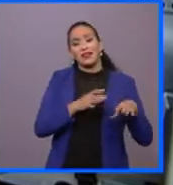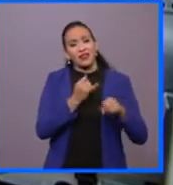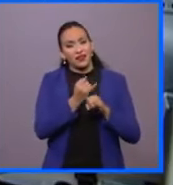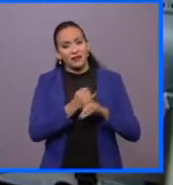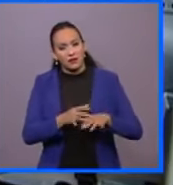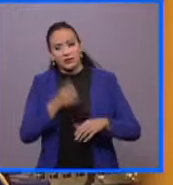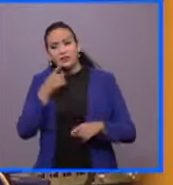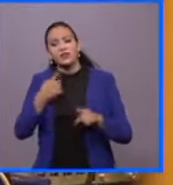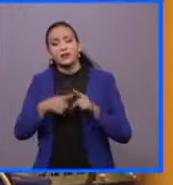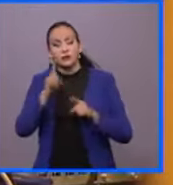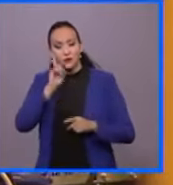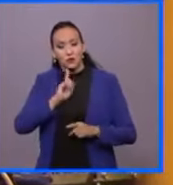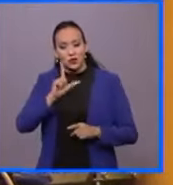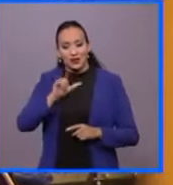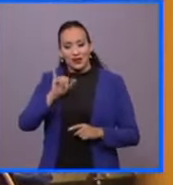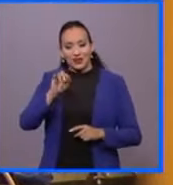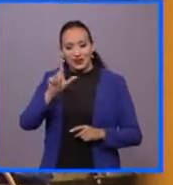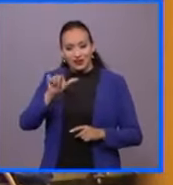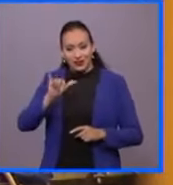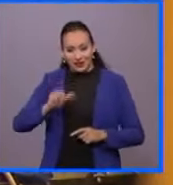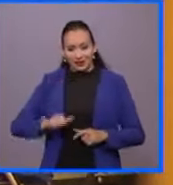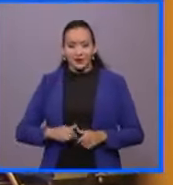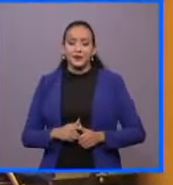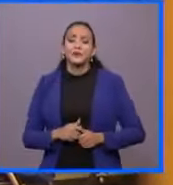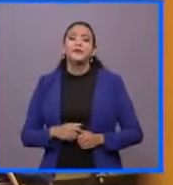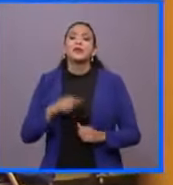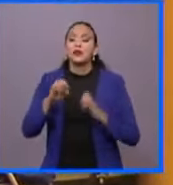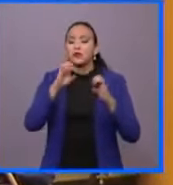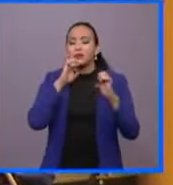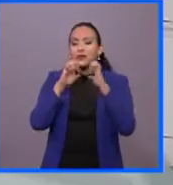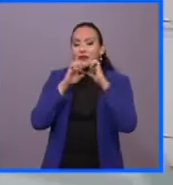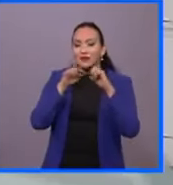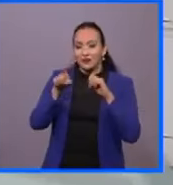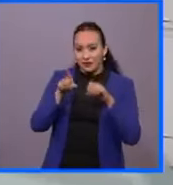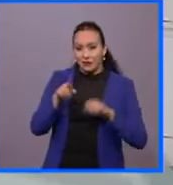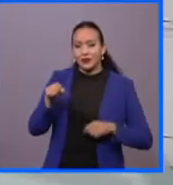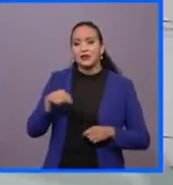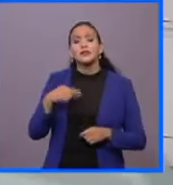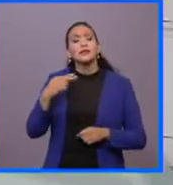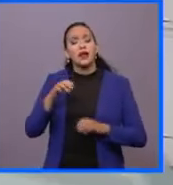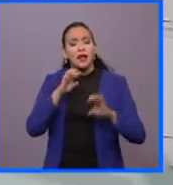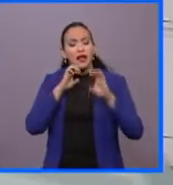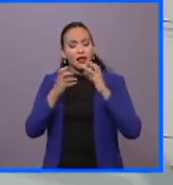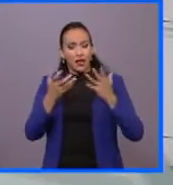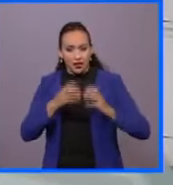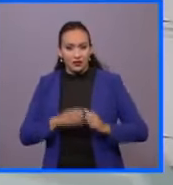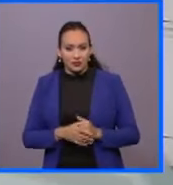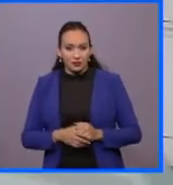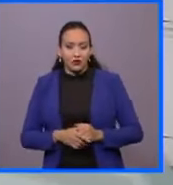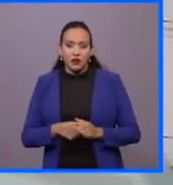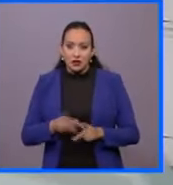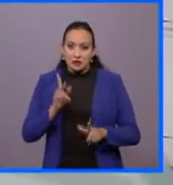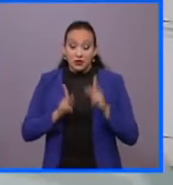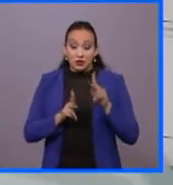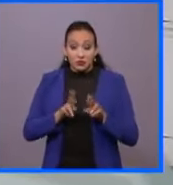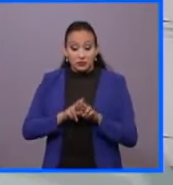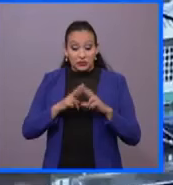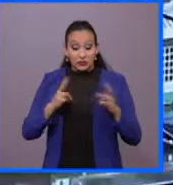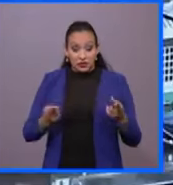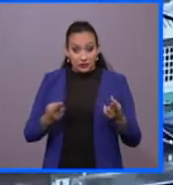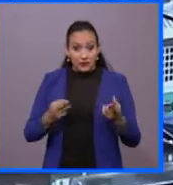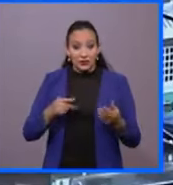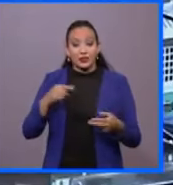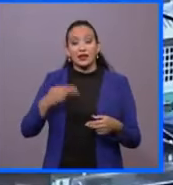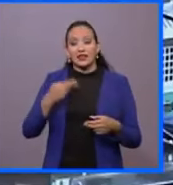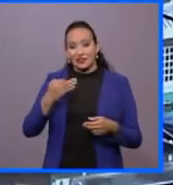consideró la consejera Lilia Mónica López Benítez. En entrevista para el programa Los Criterios del Poder Judicial de la revista A Tiempo de